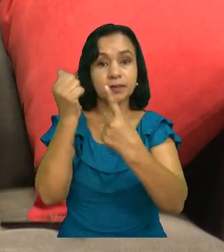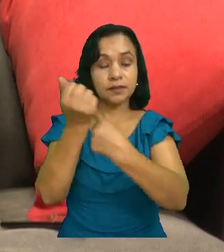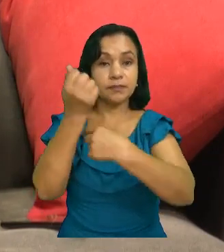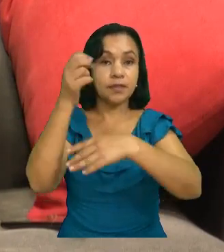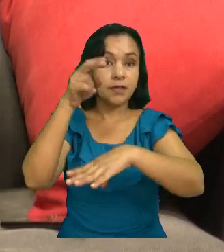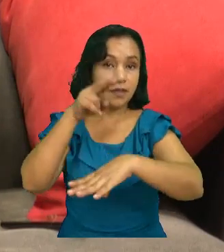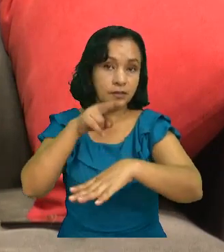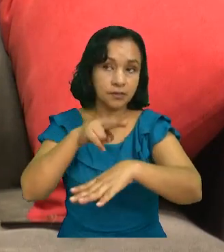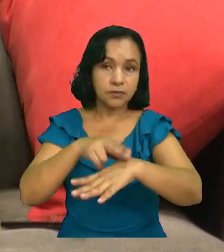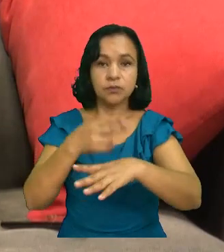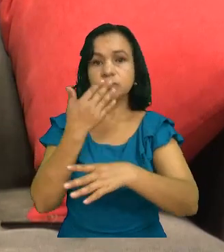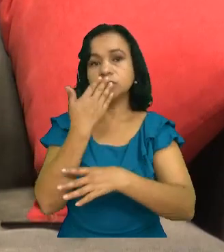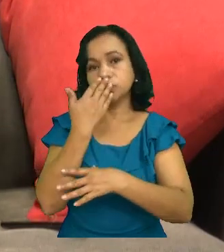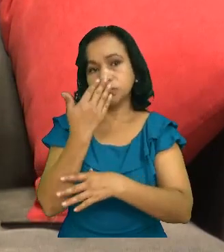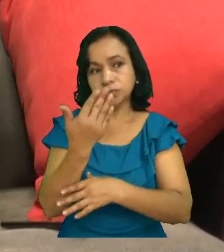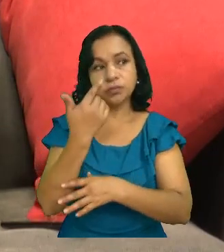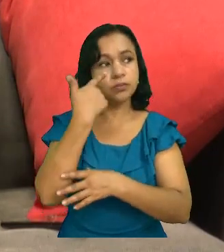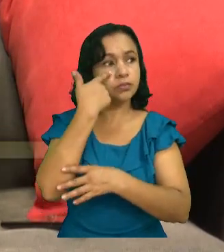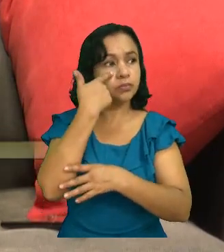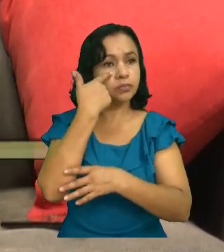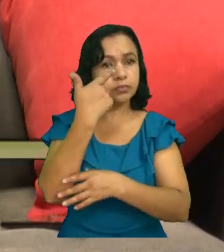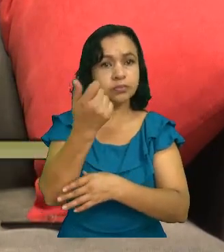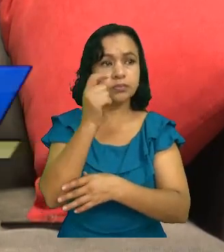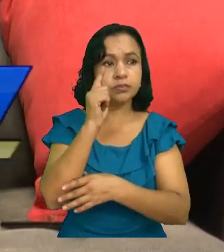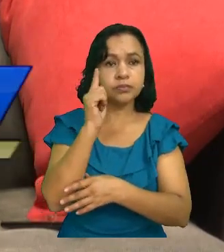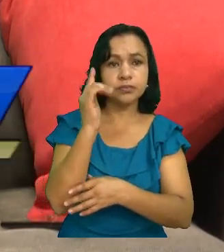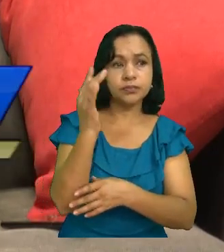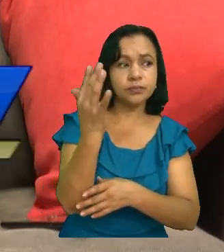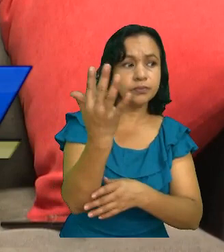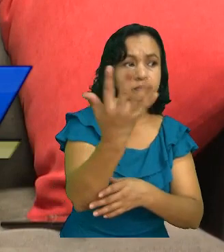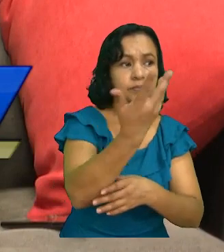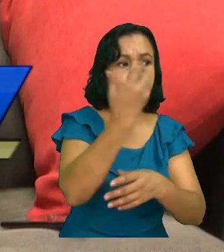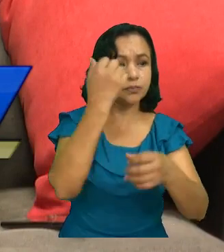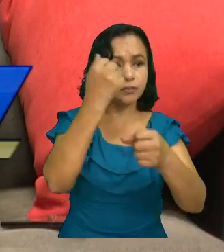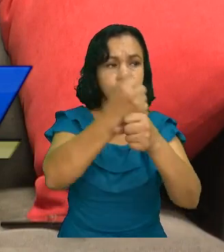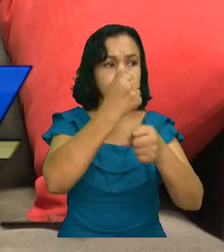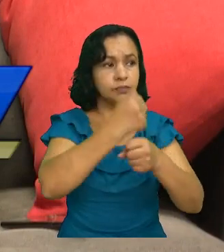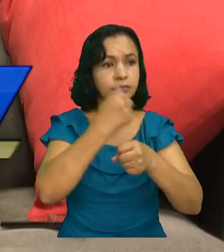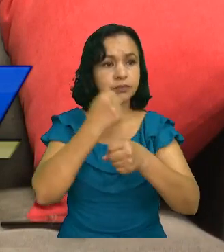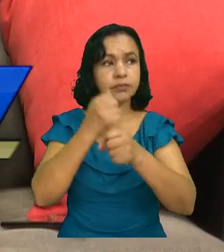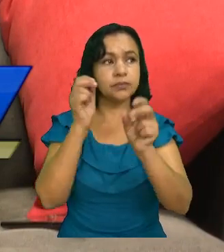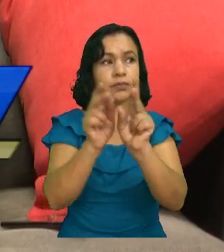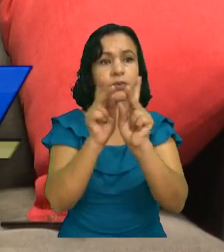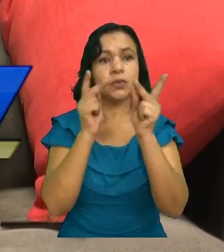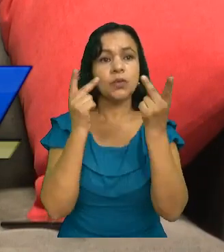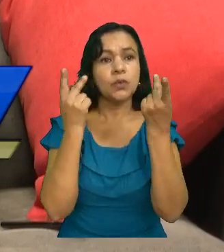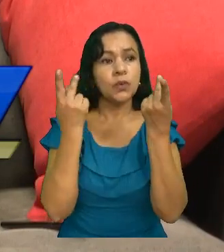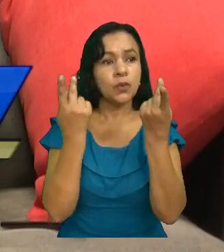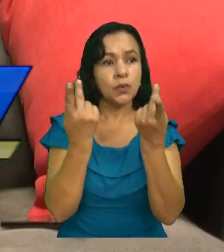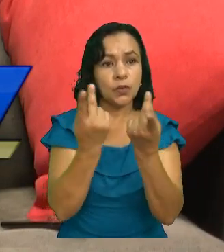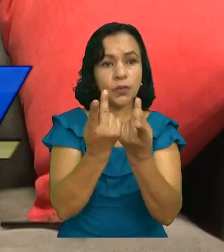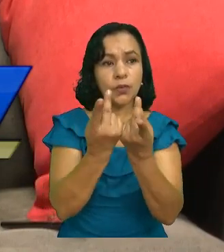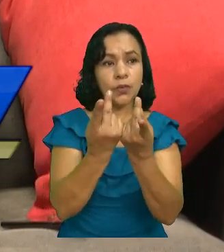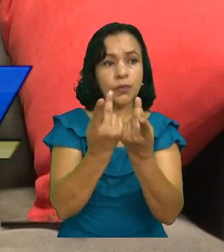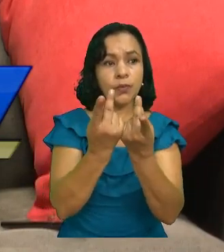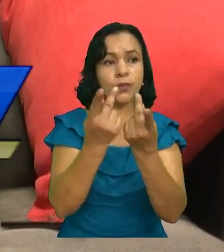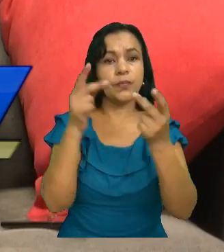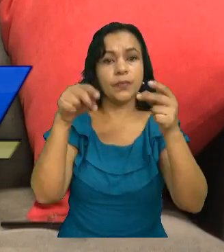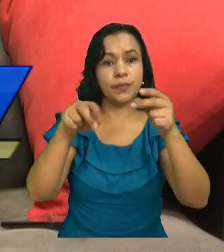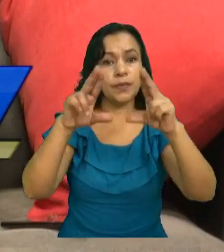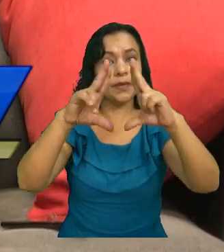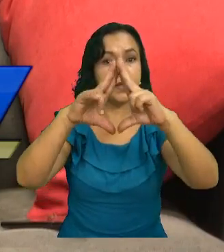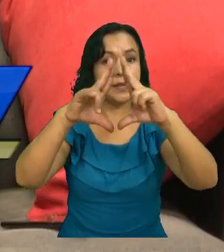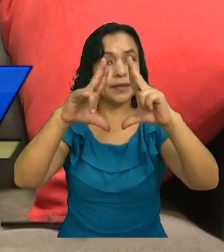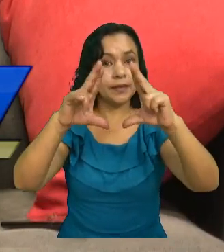Siempre oportuno y para conocer todos los avances de nuestro pueblo y las conquistas sociales alcanzadas por nuestra nación, pues